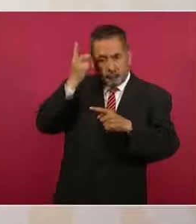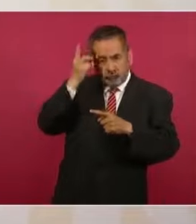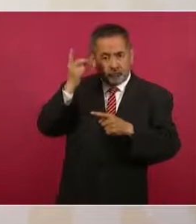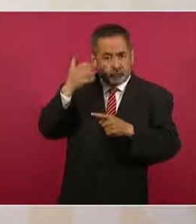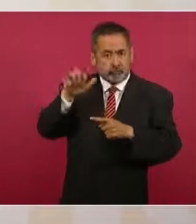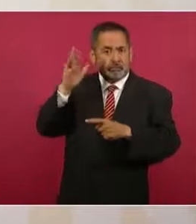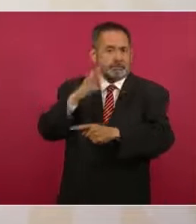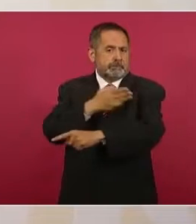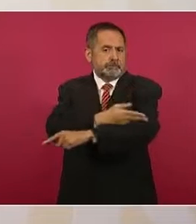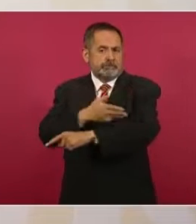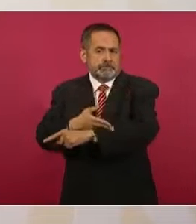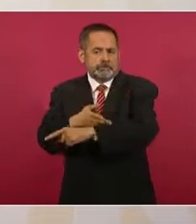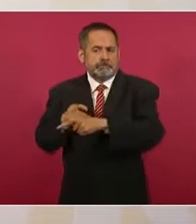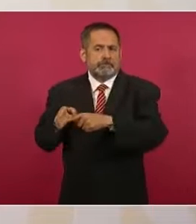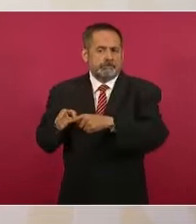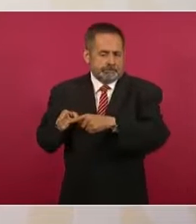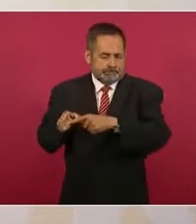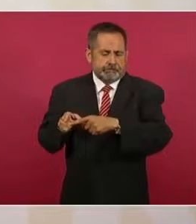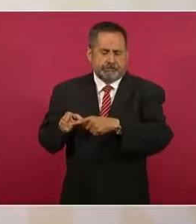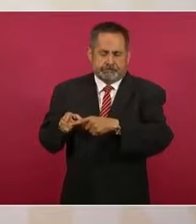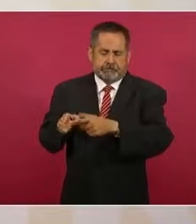esta pistola.